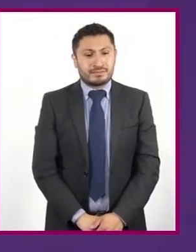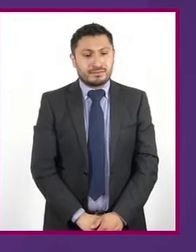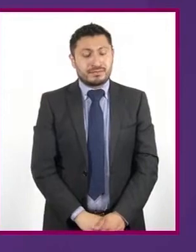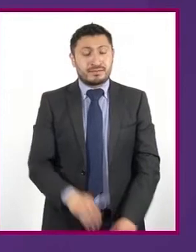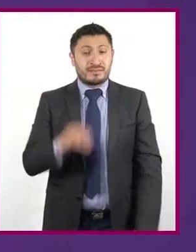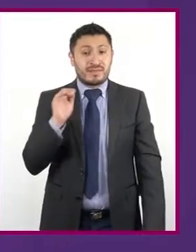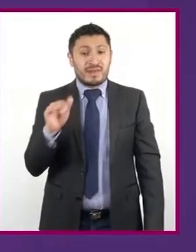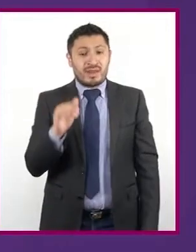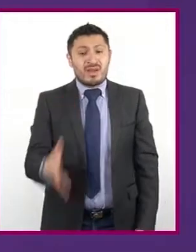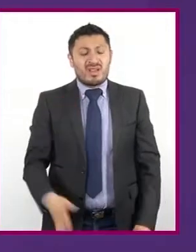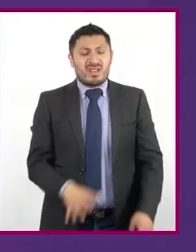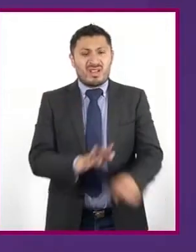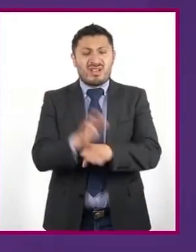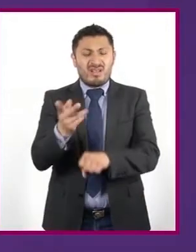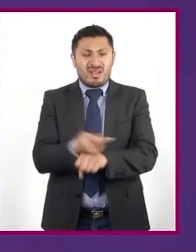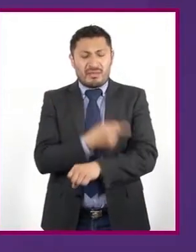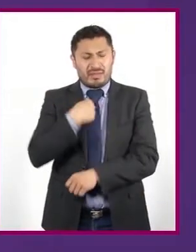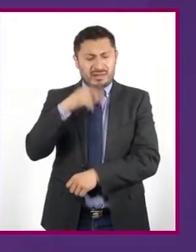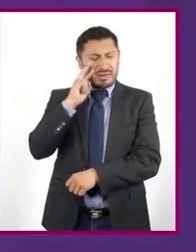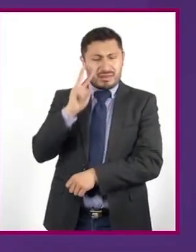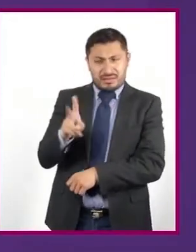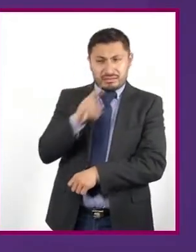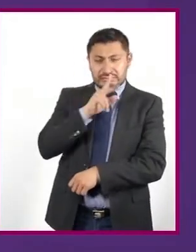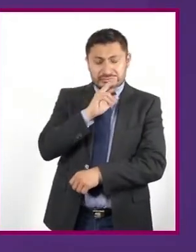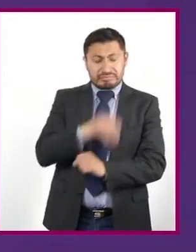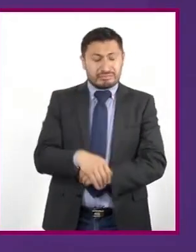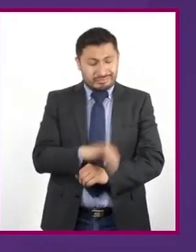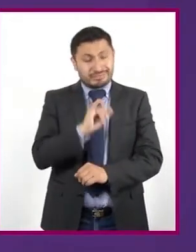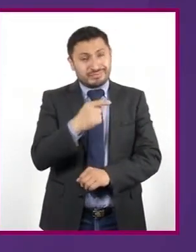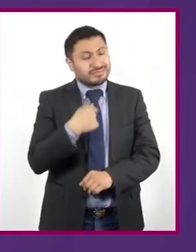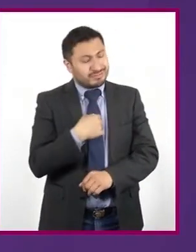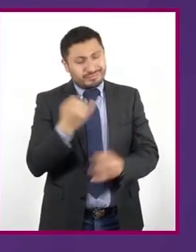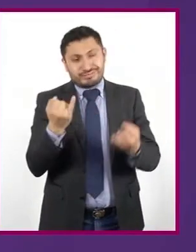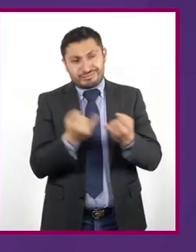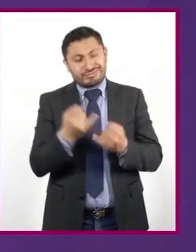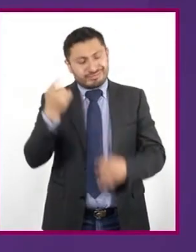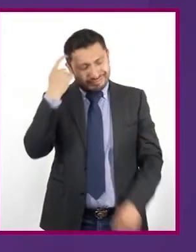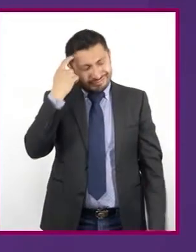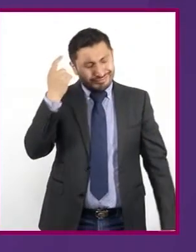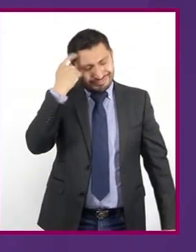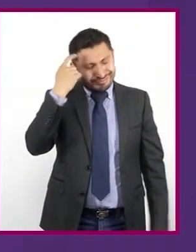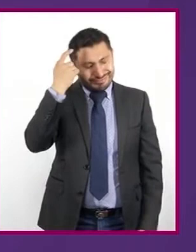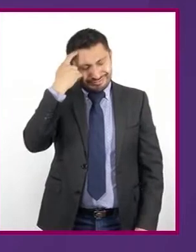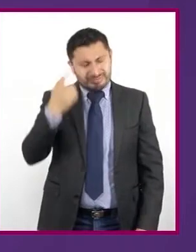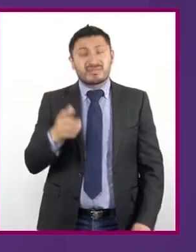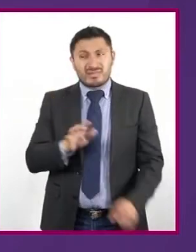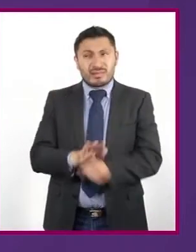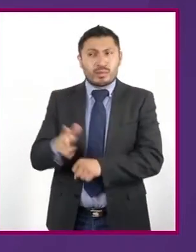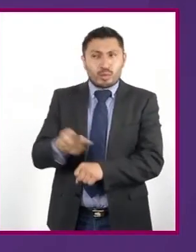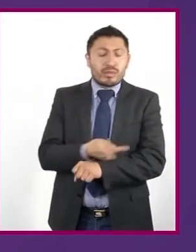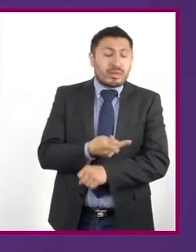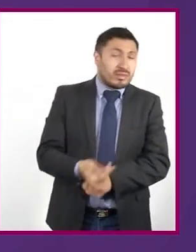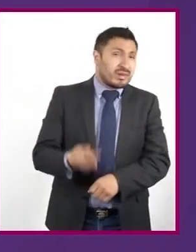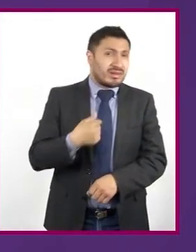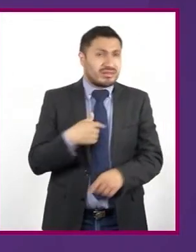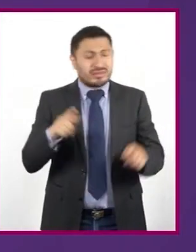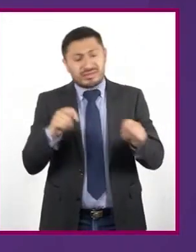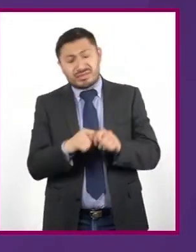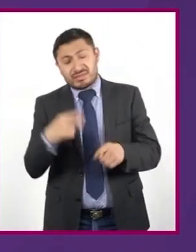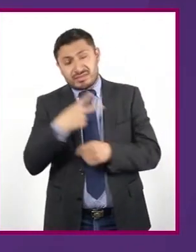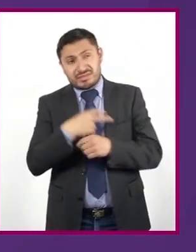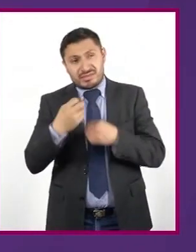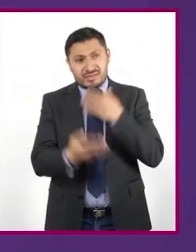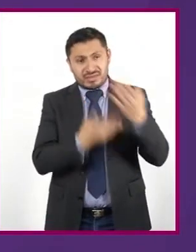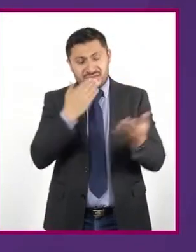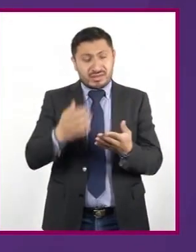Oye, Diego, ¿qué pasa? Te veo preocupado. Sí, yo también traigo algo en la cabeza. ¿Sobre qué? Mi tío me invitó a estudiar en una escuela